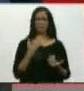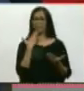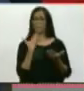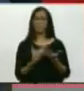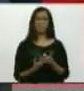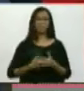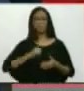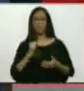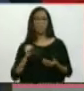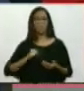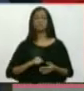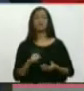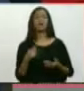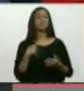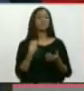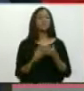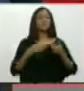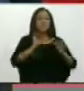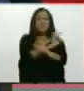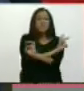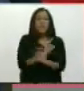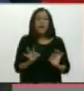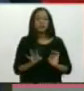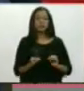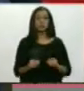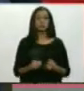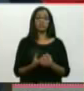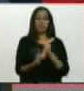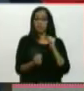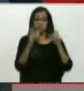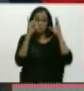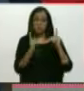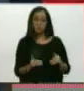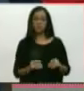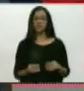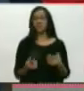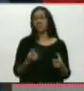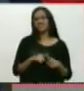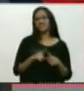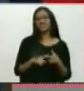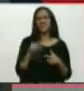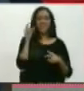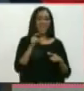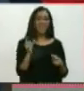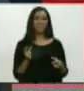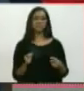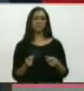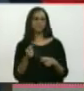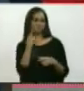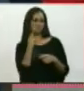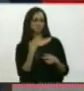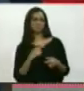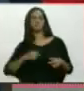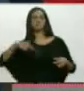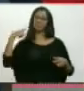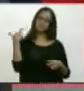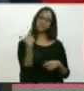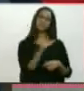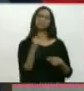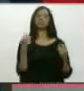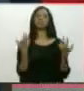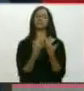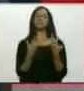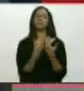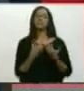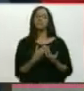esposa, porque no han pagado, o sea, por nadie están solicitados. Entonces, ¿qué carrizo? La gente agarró, pilló la parte y tienen ese tronco esa peroco prendido.